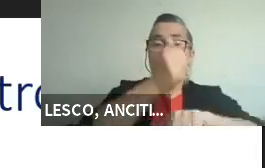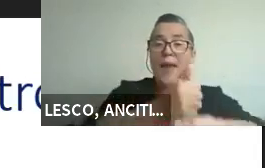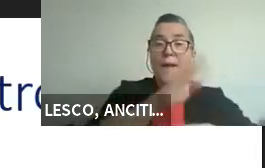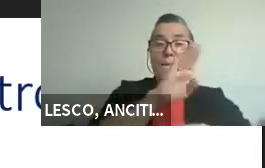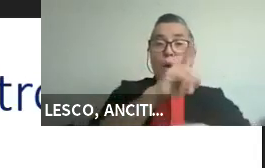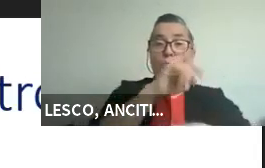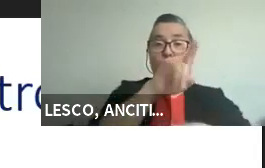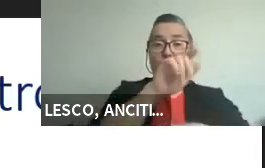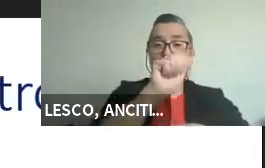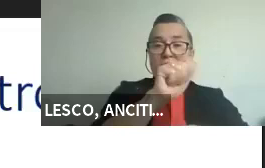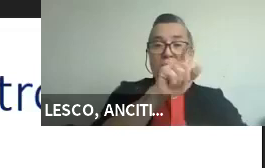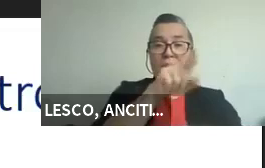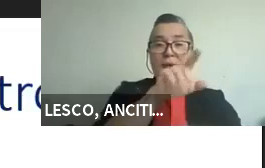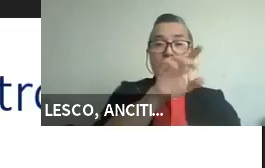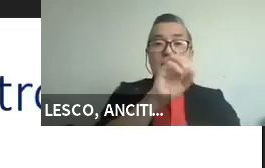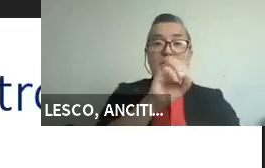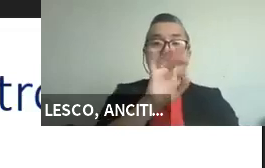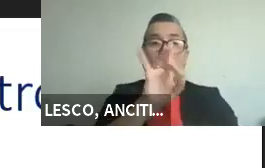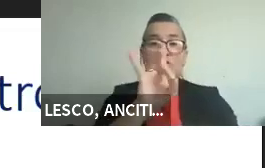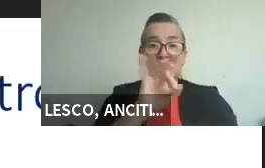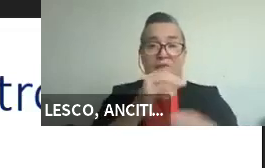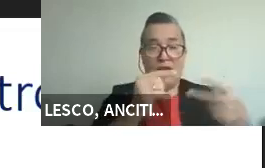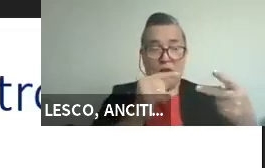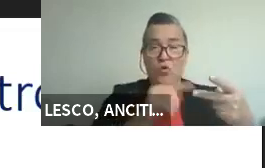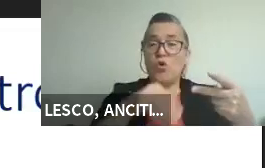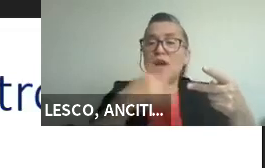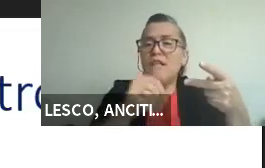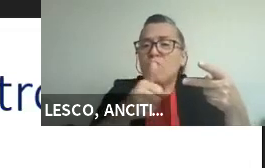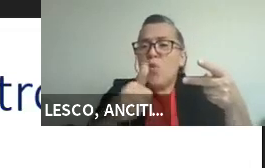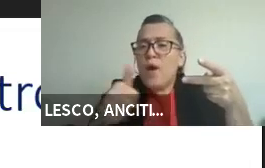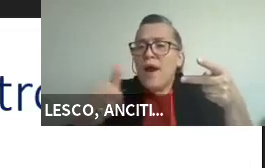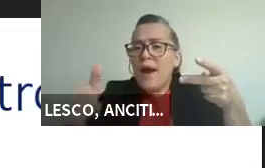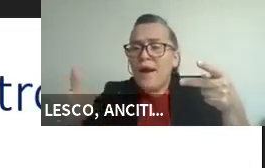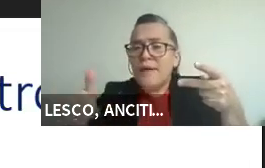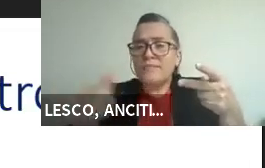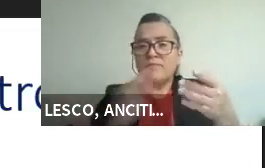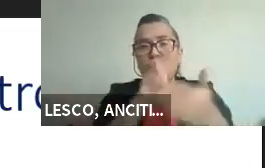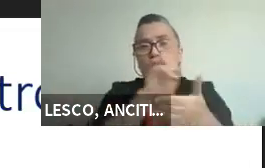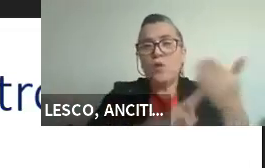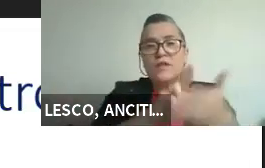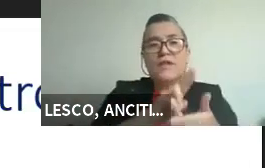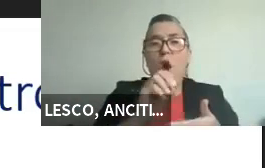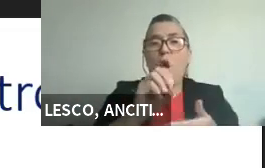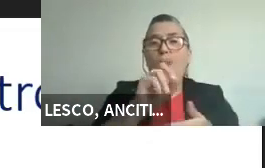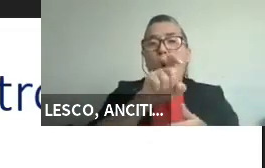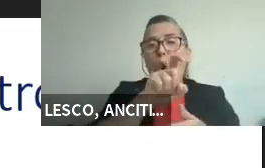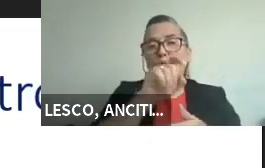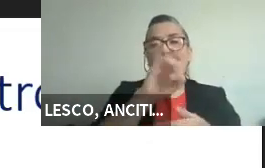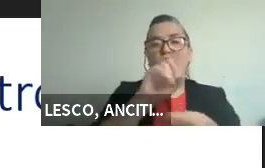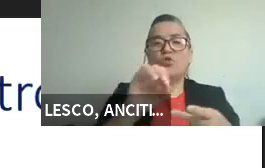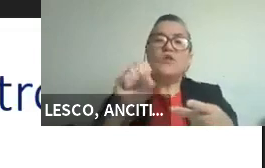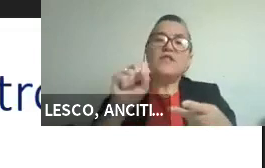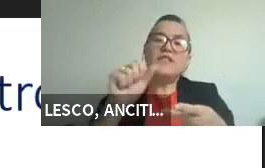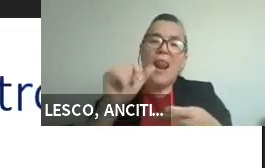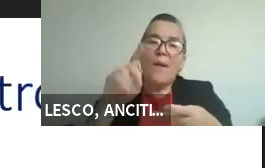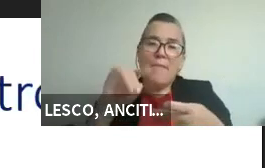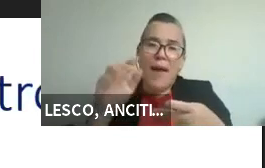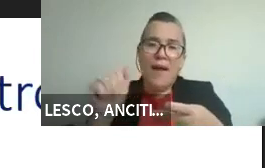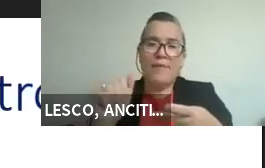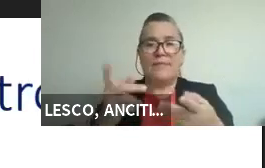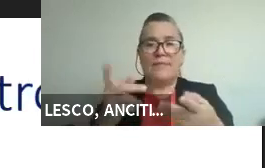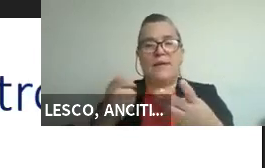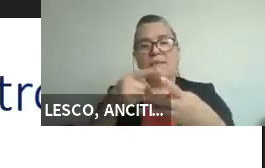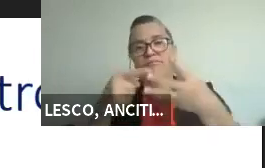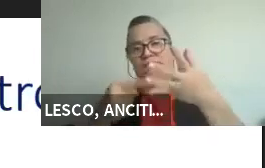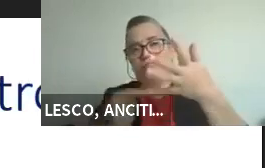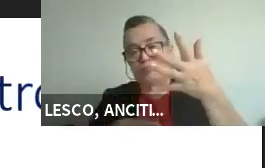en el año mil 88 y seguidamente muchas otras como la universidad de oxford de parís de salamanca etcétera esos